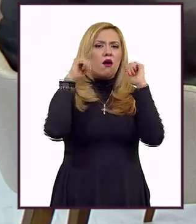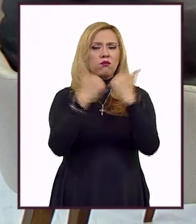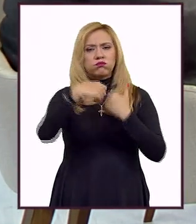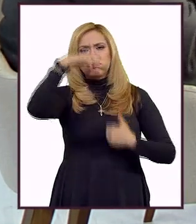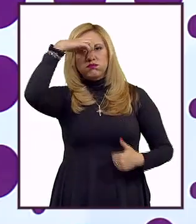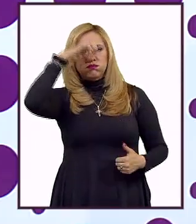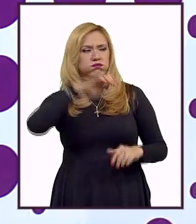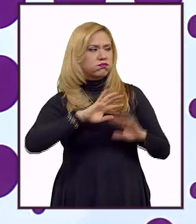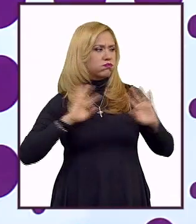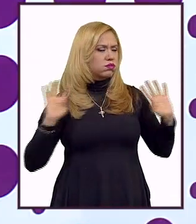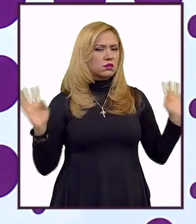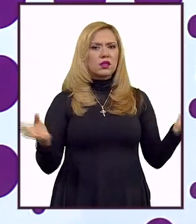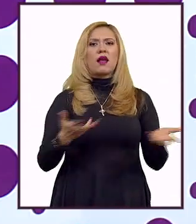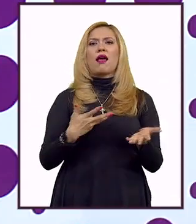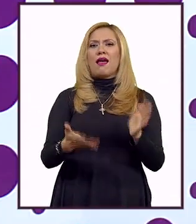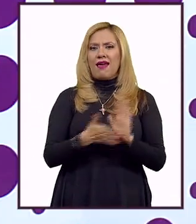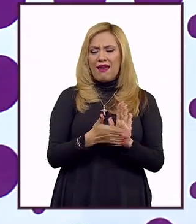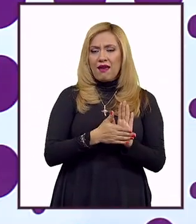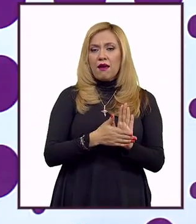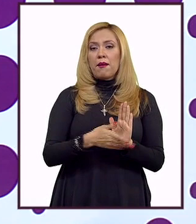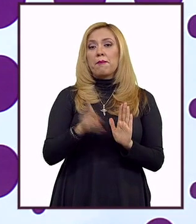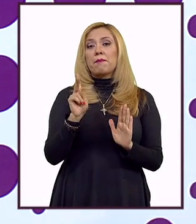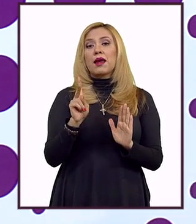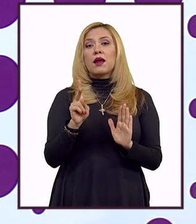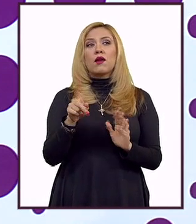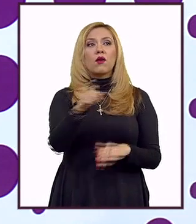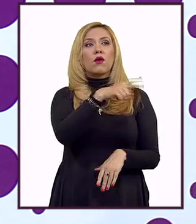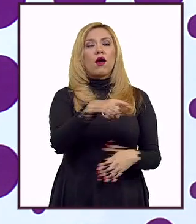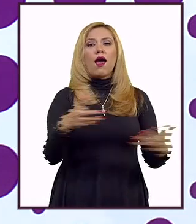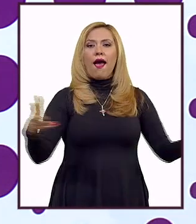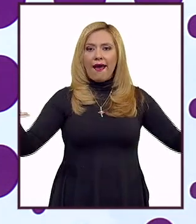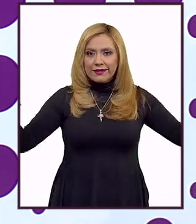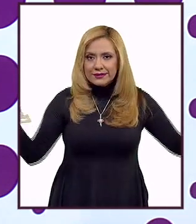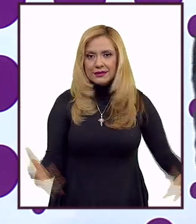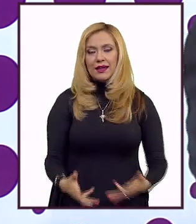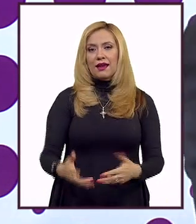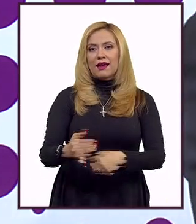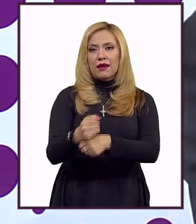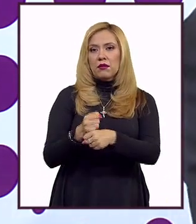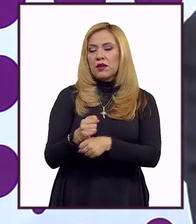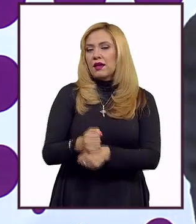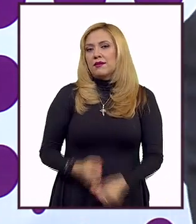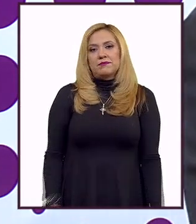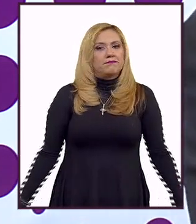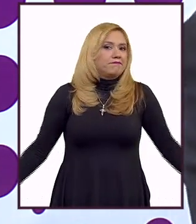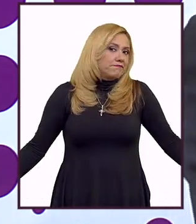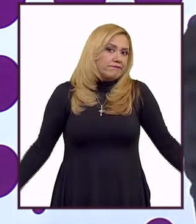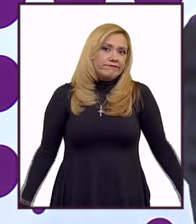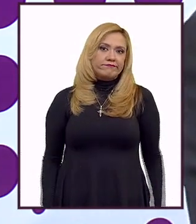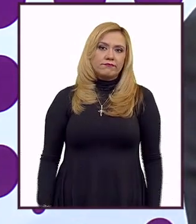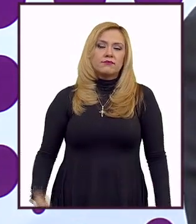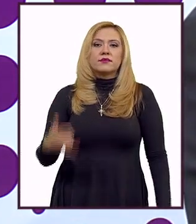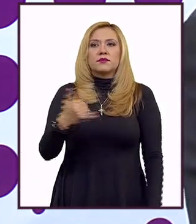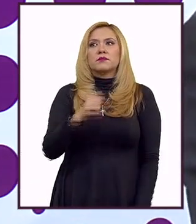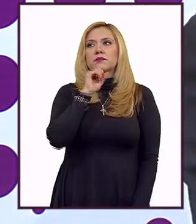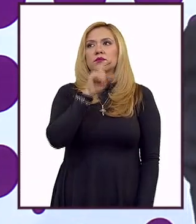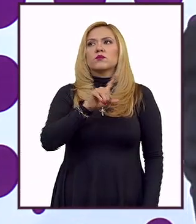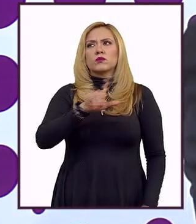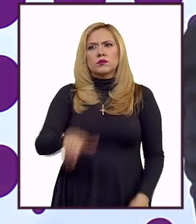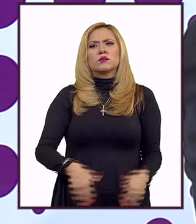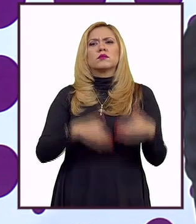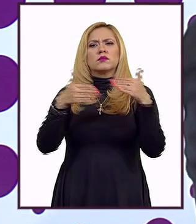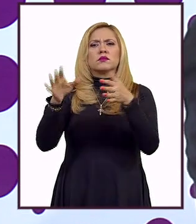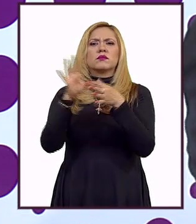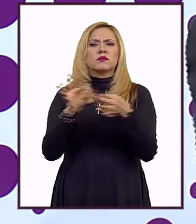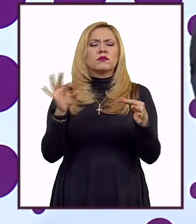una ley muy importante. El tema es de voluntad política del Estado para investigar la tortura y también de algo que quizás podemos hablar más adelante y es